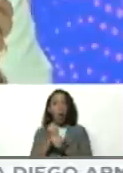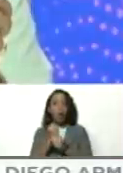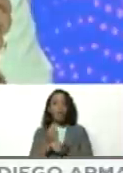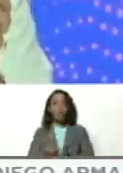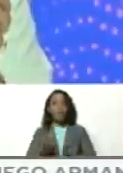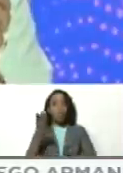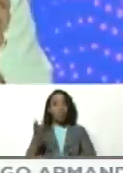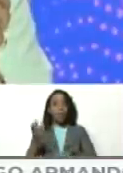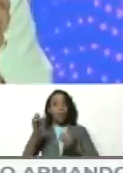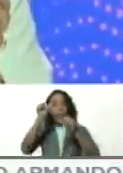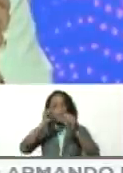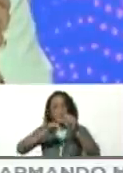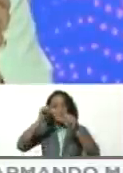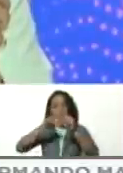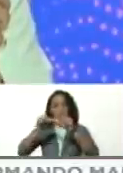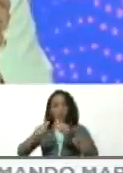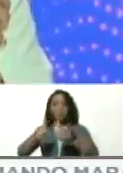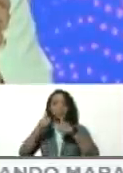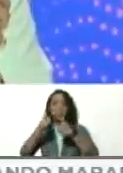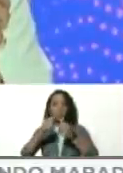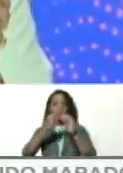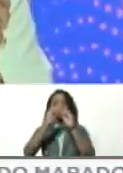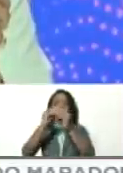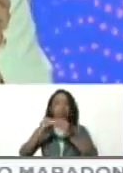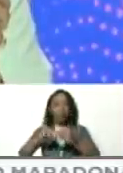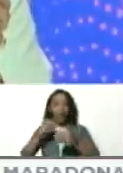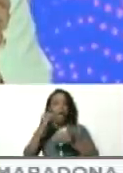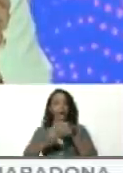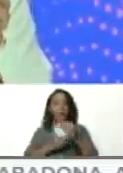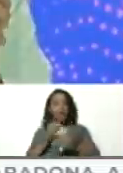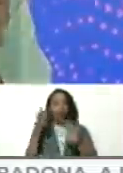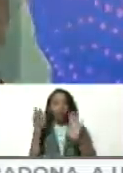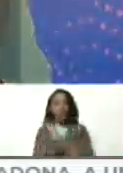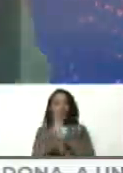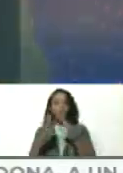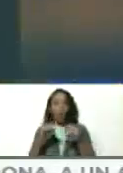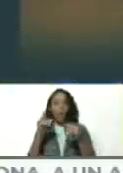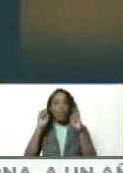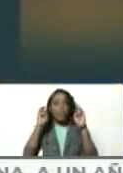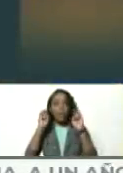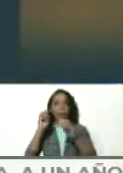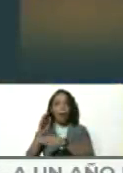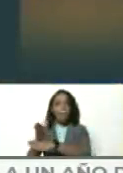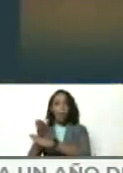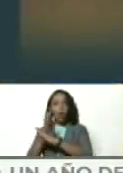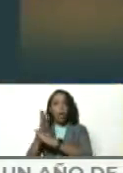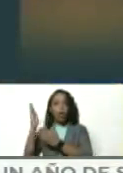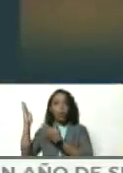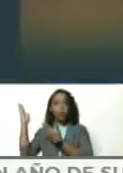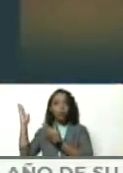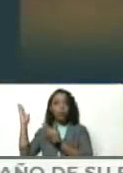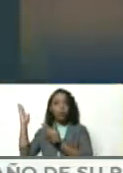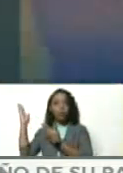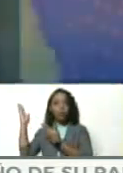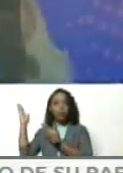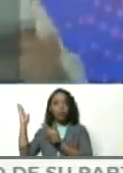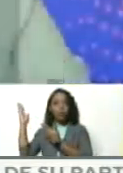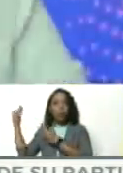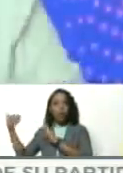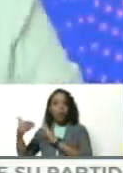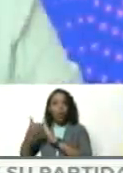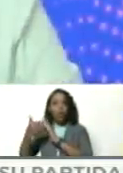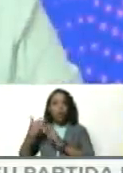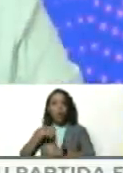minucioso, bien hecho, sobre todo el tema del bloqueo contra nuestro país.